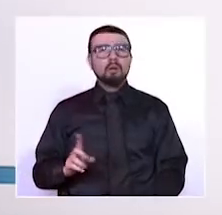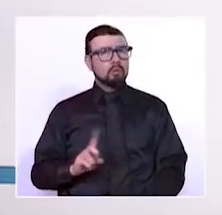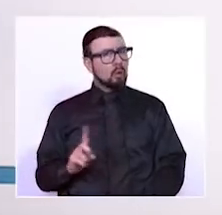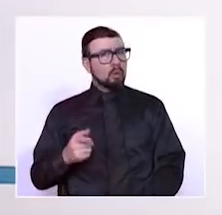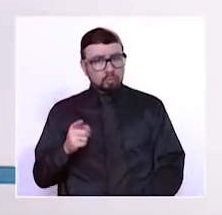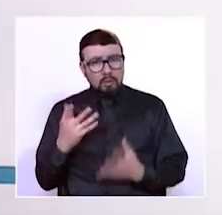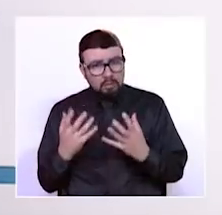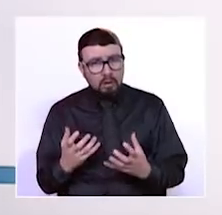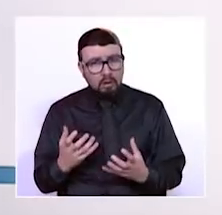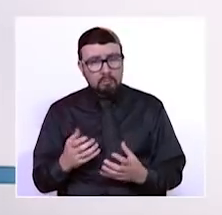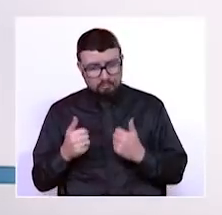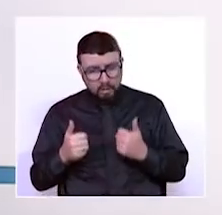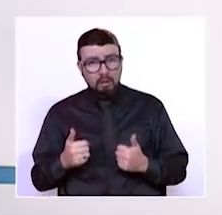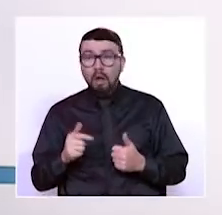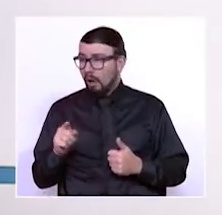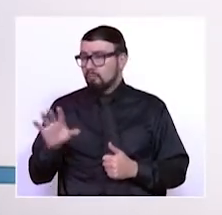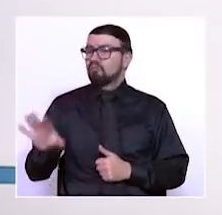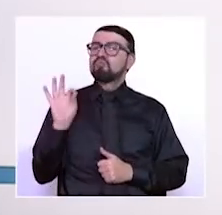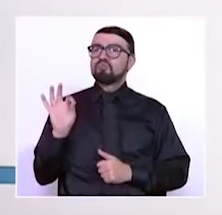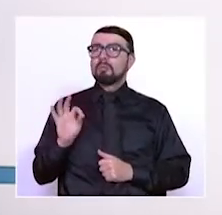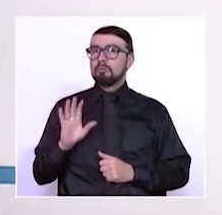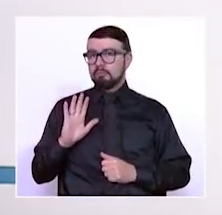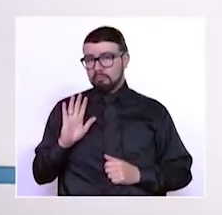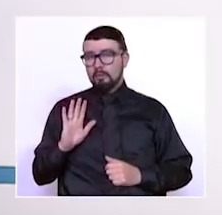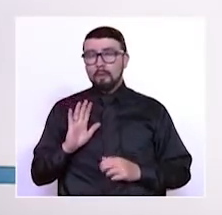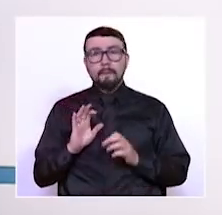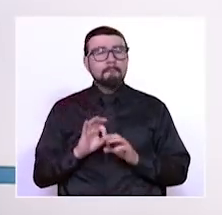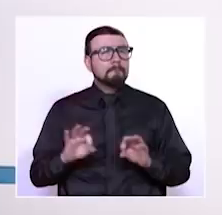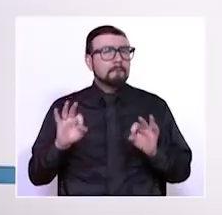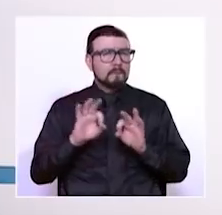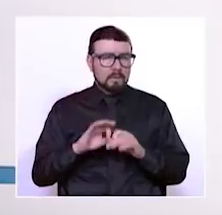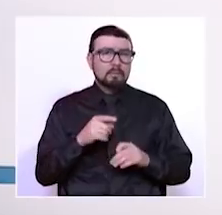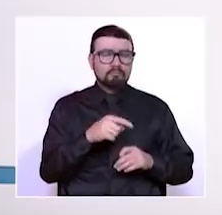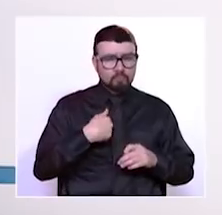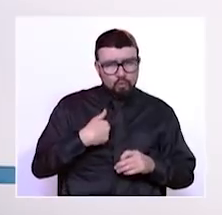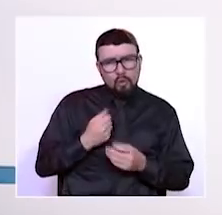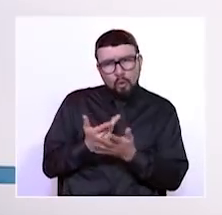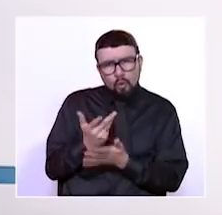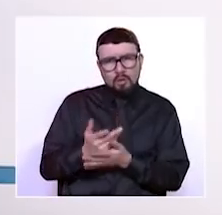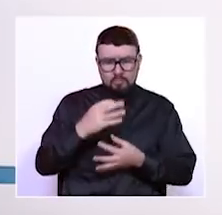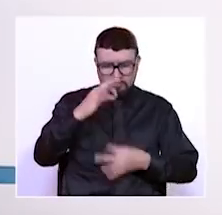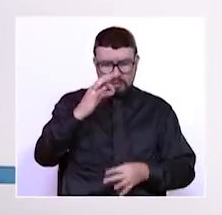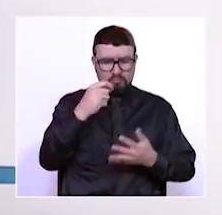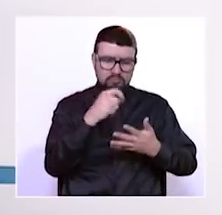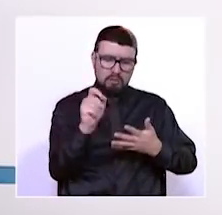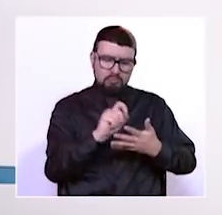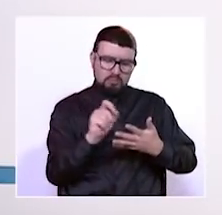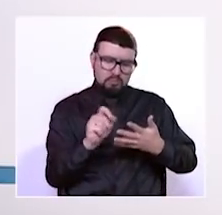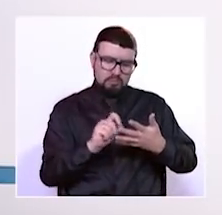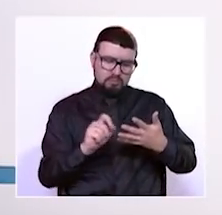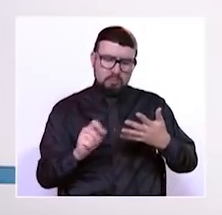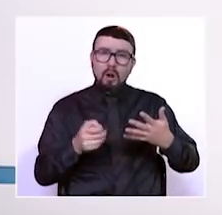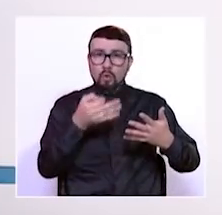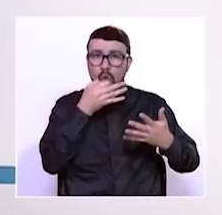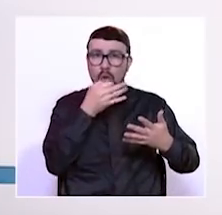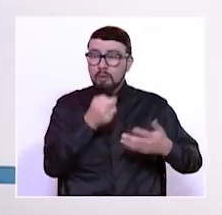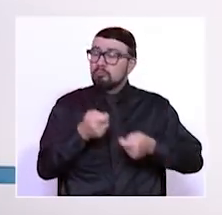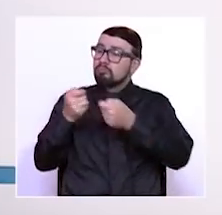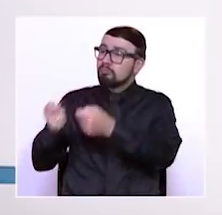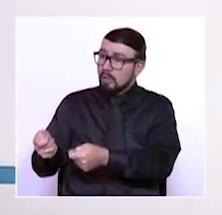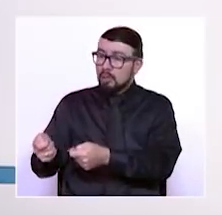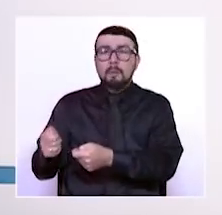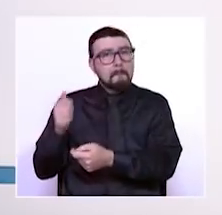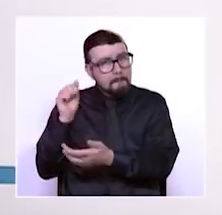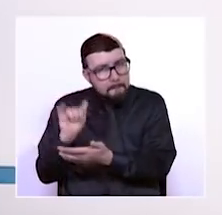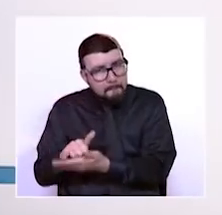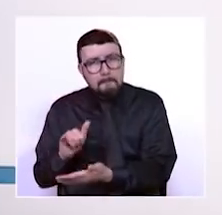una prescripción médica y de pronto se les cambian en algunas tiendas o droguerías. No permitan que les hagan eso, no vuelvan